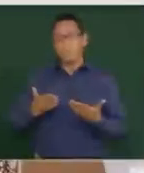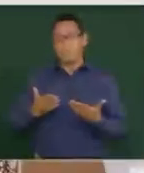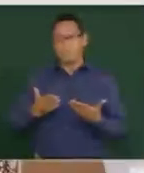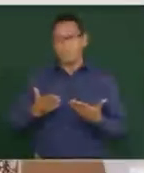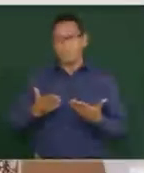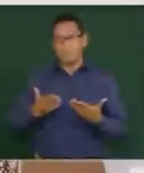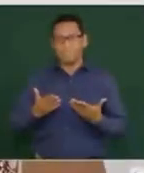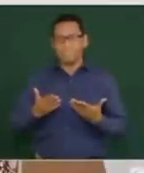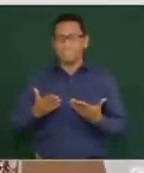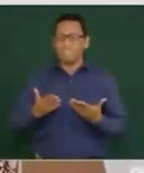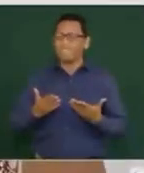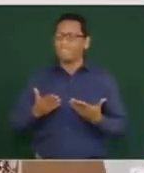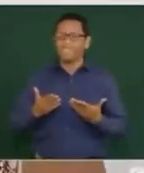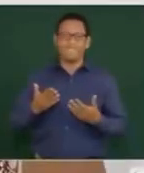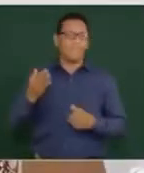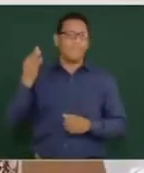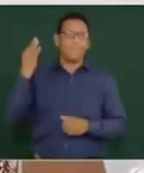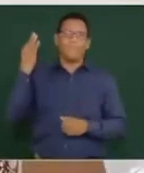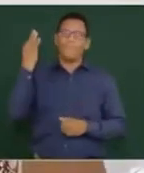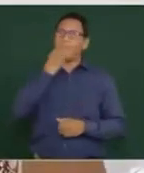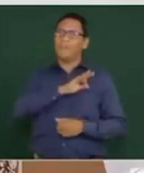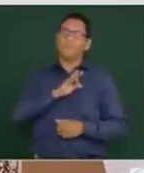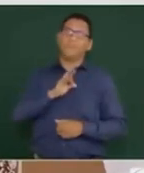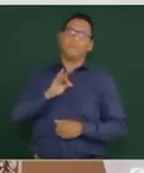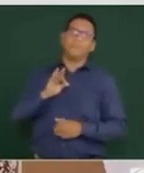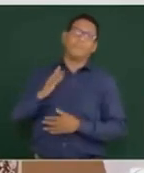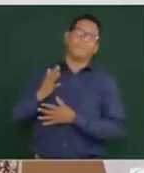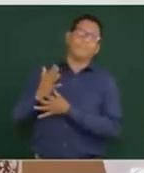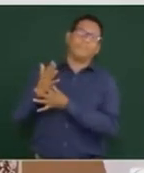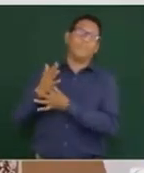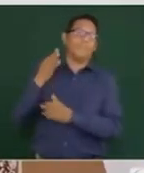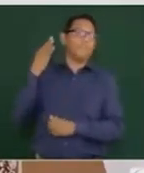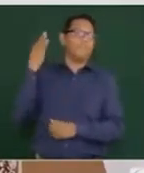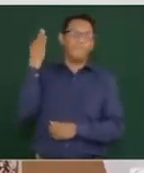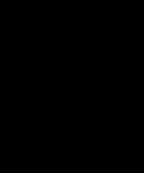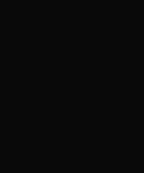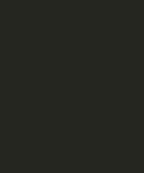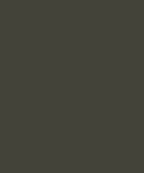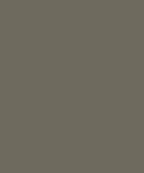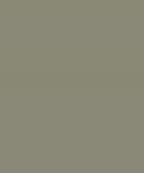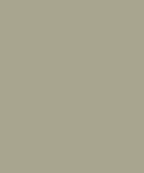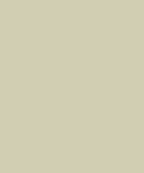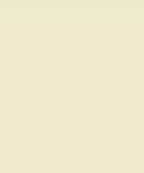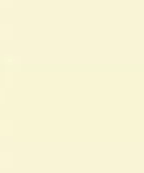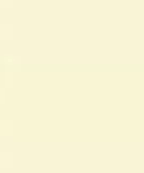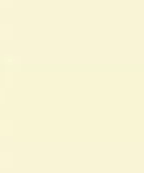Es falso, completamente falso.